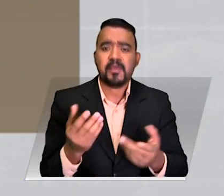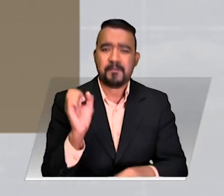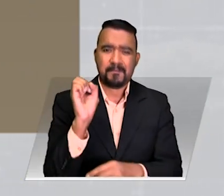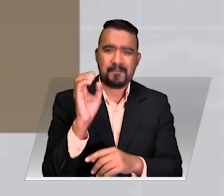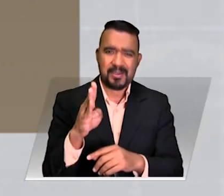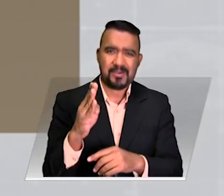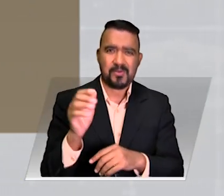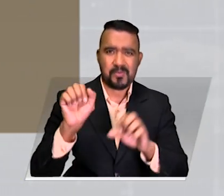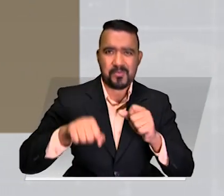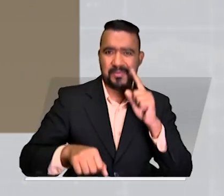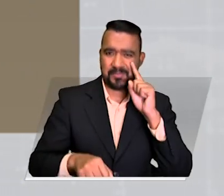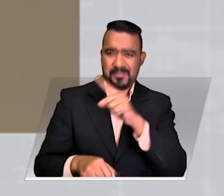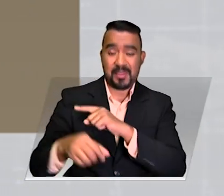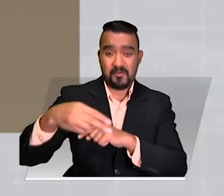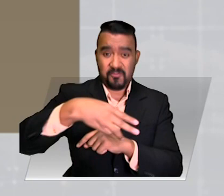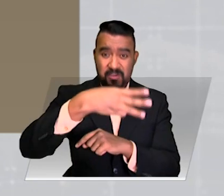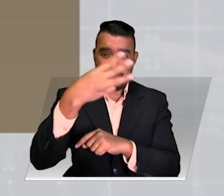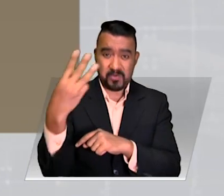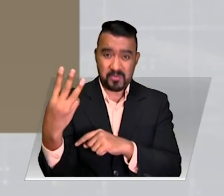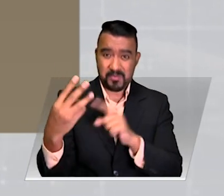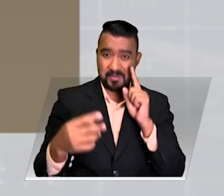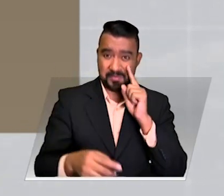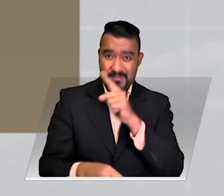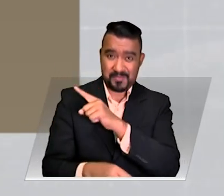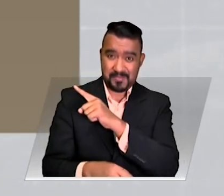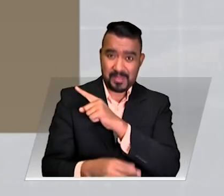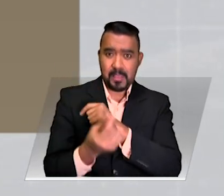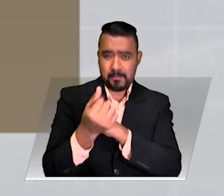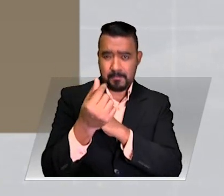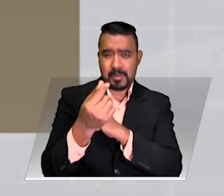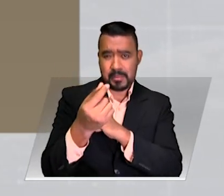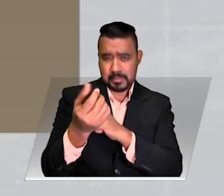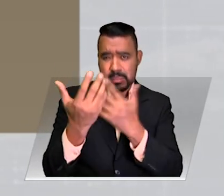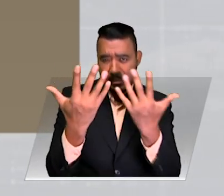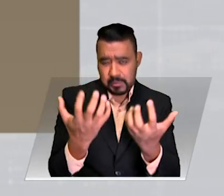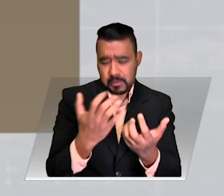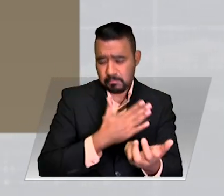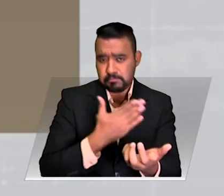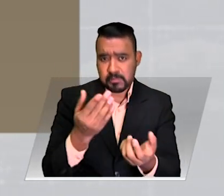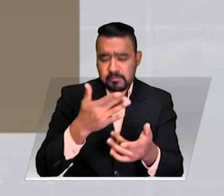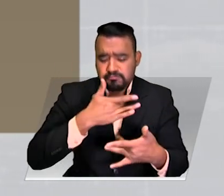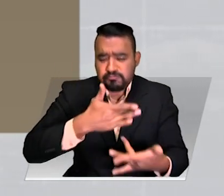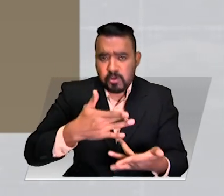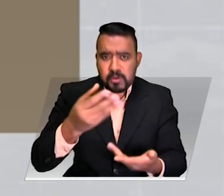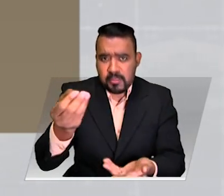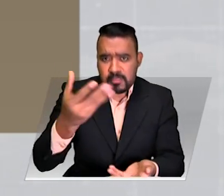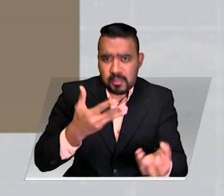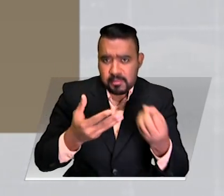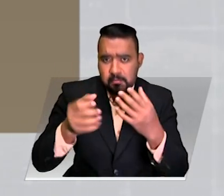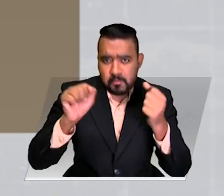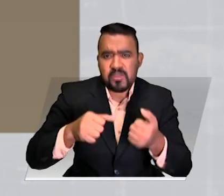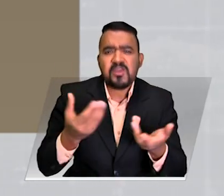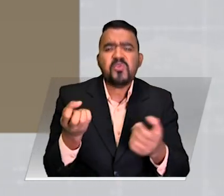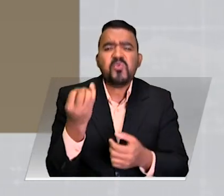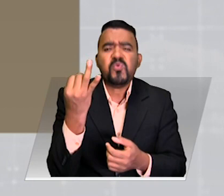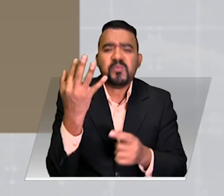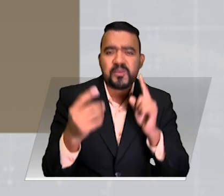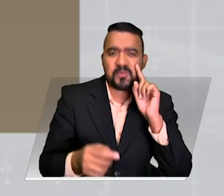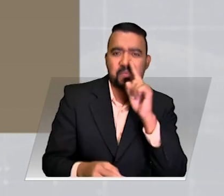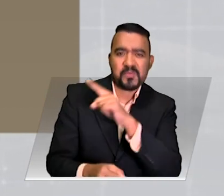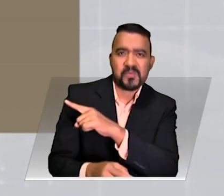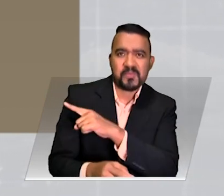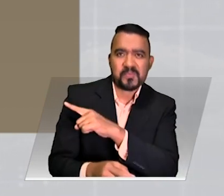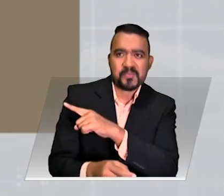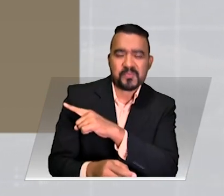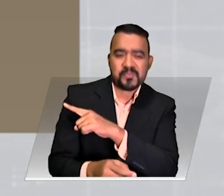cuentas de ahorros bancolombia 21 8 90 92 71 38 oa la cuenta 3